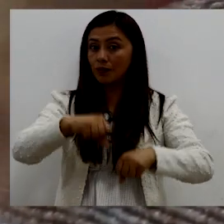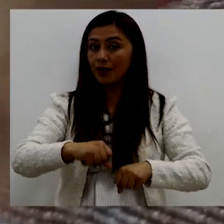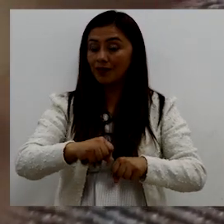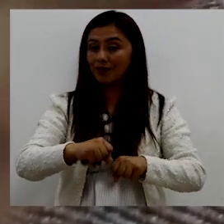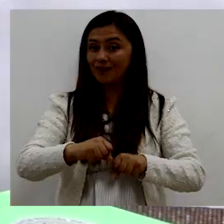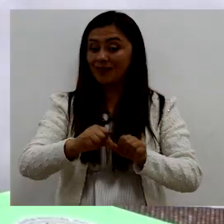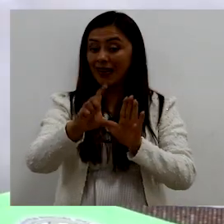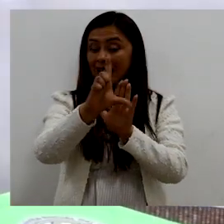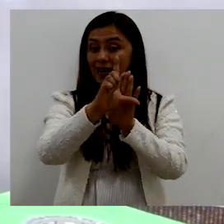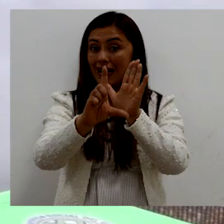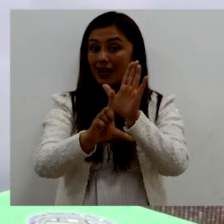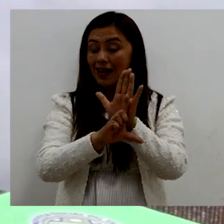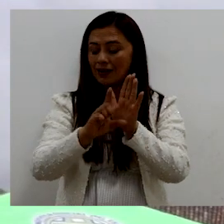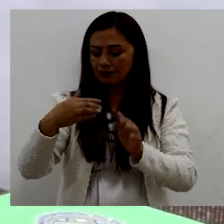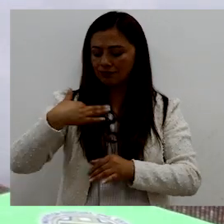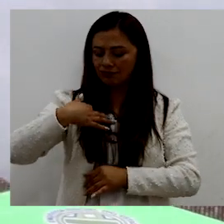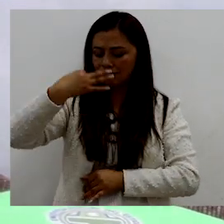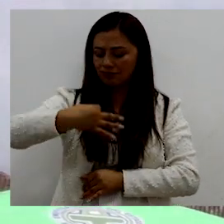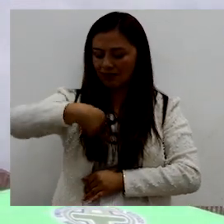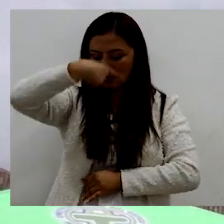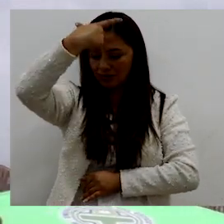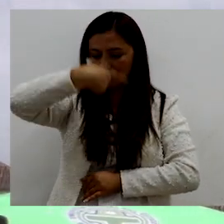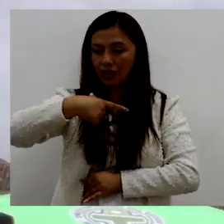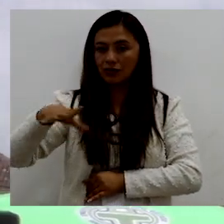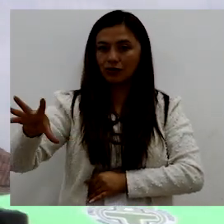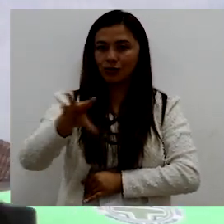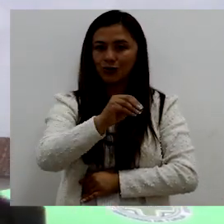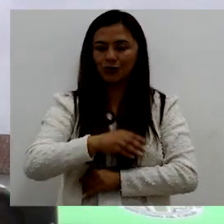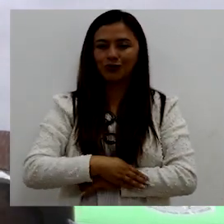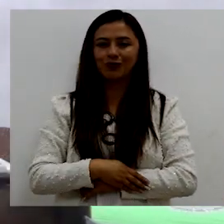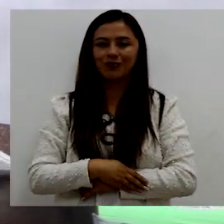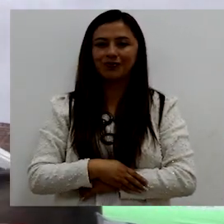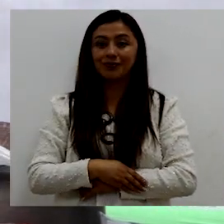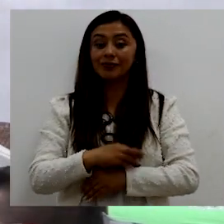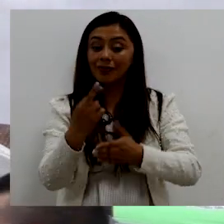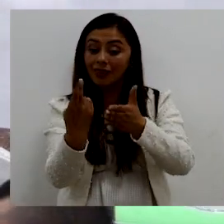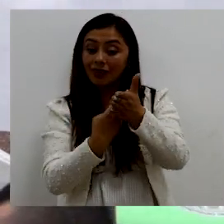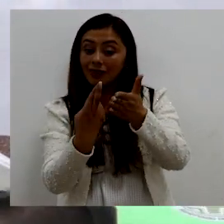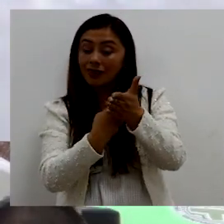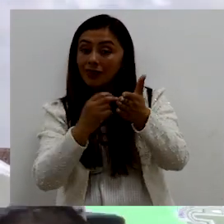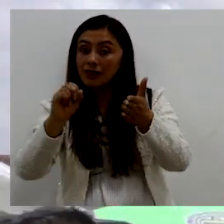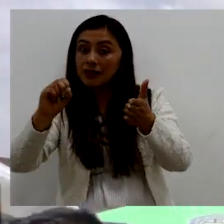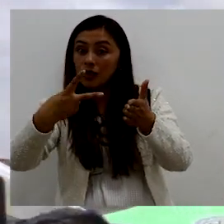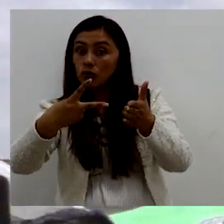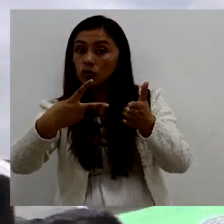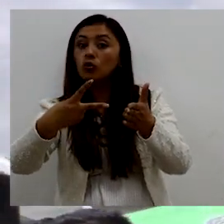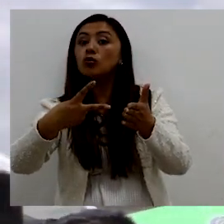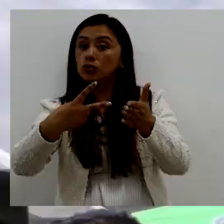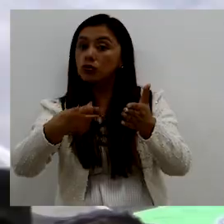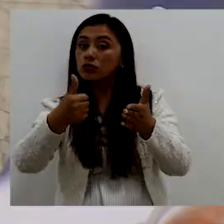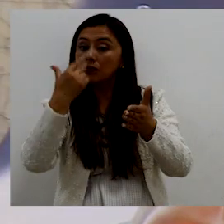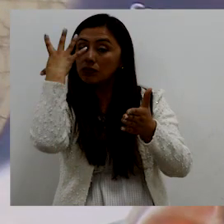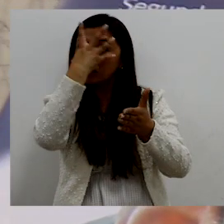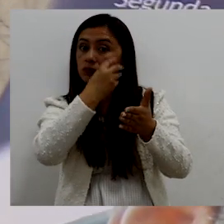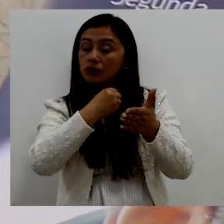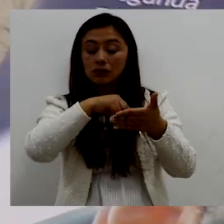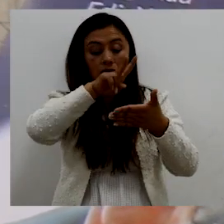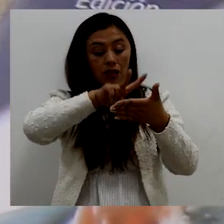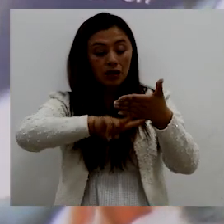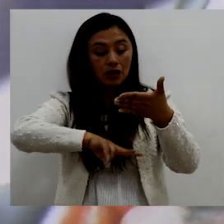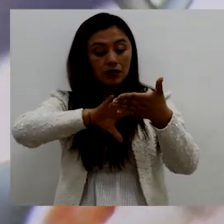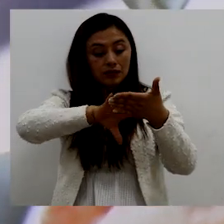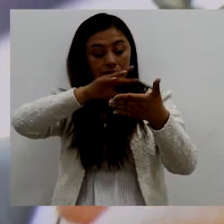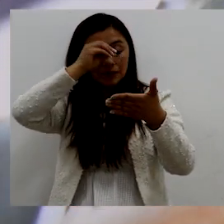Código de Integridad. Esta segunda revista se convierte en un instrumento muy